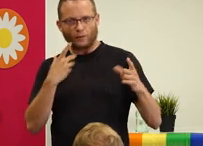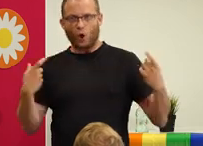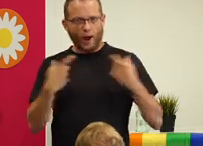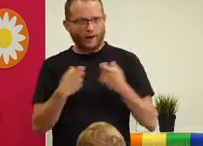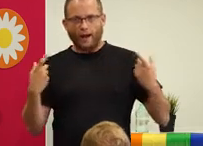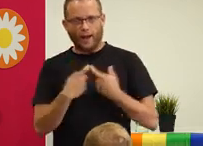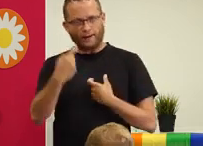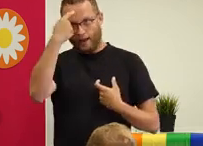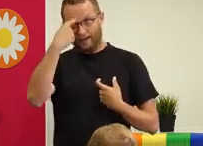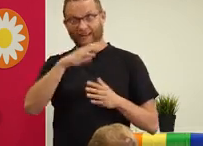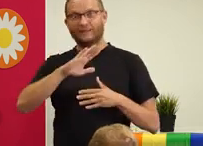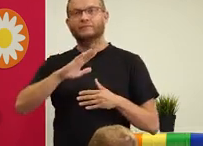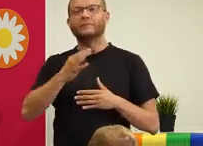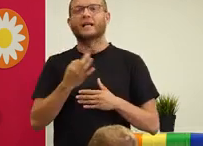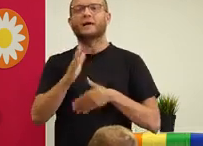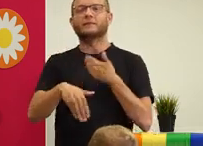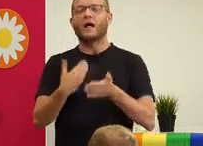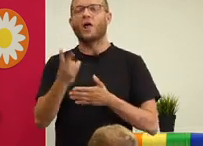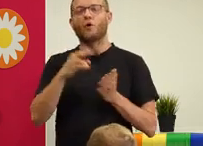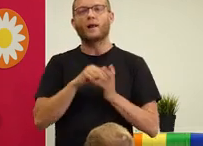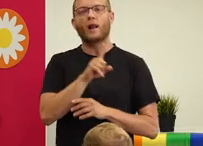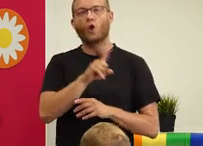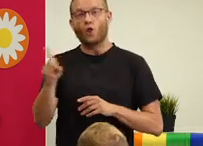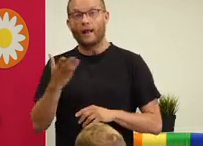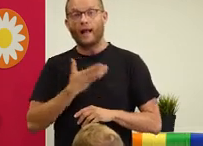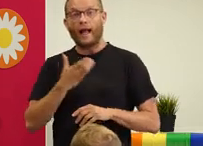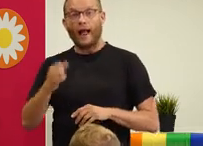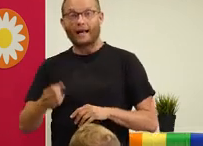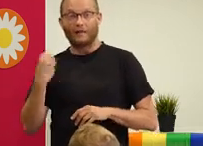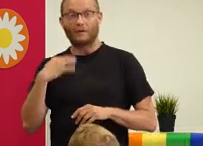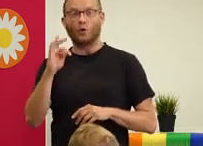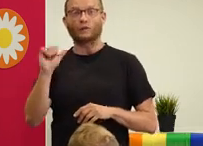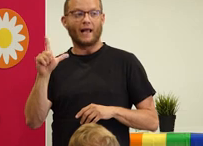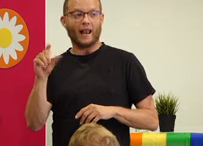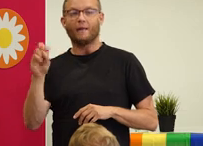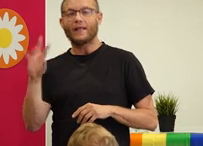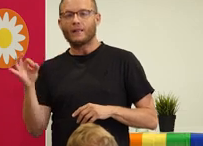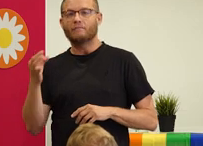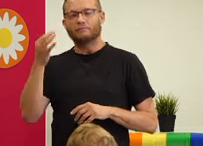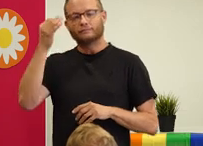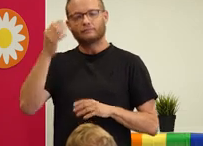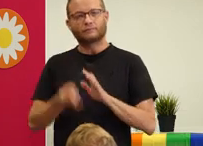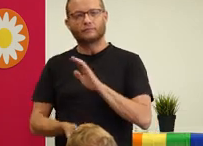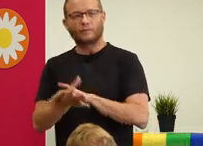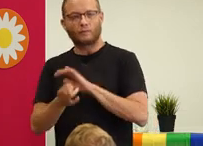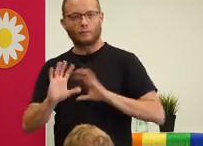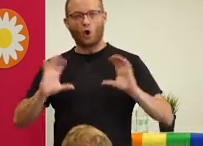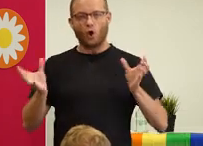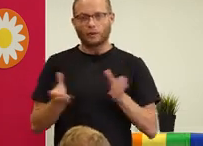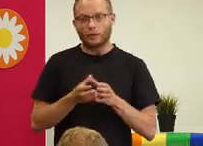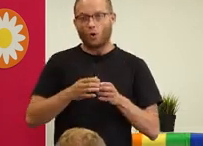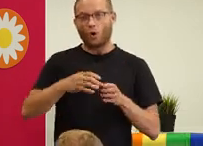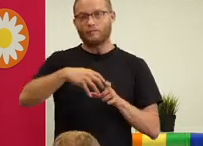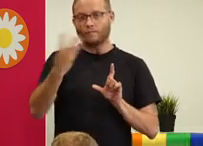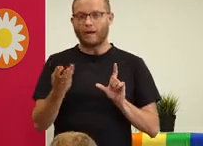guerra. ¿Qué pasó en el 2011? Que el alcalde de Tel Aviv, Roni Huldai, decidió instrumentalizar al colectivo